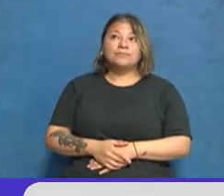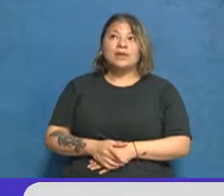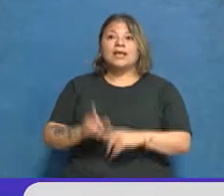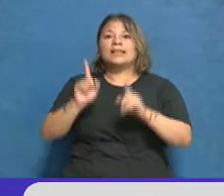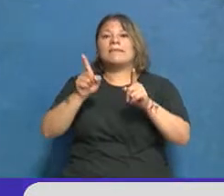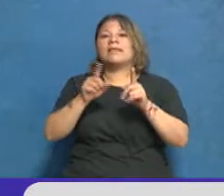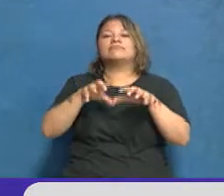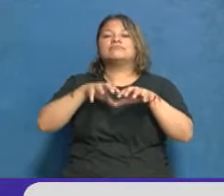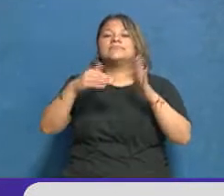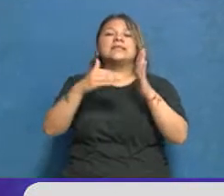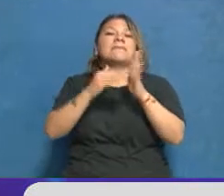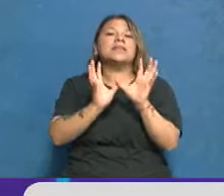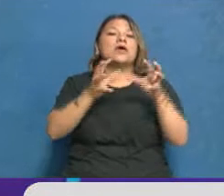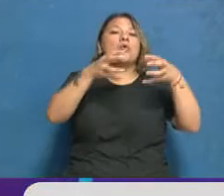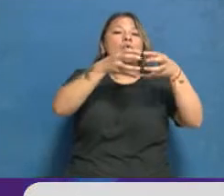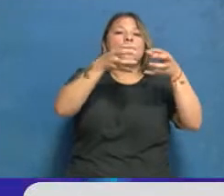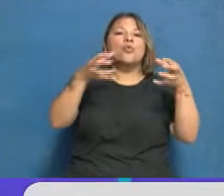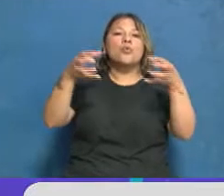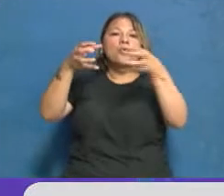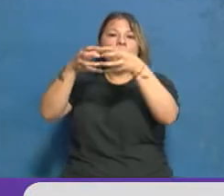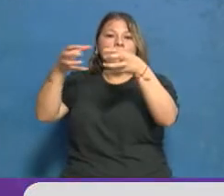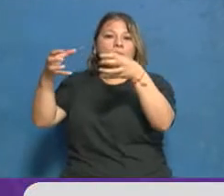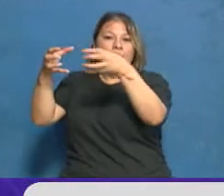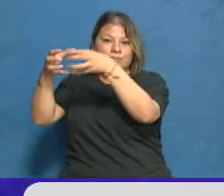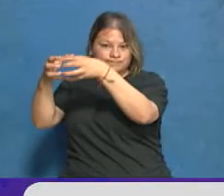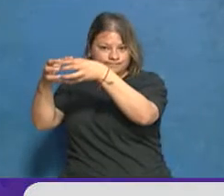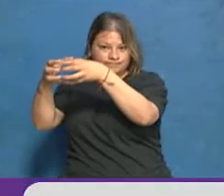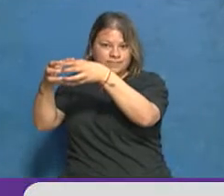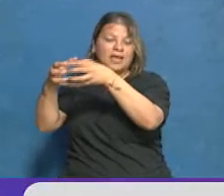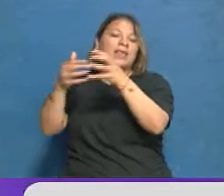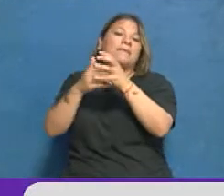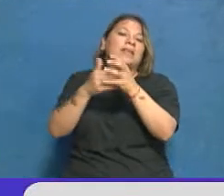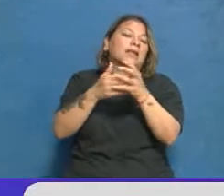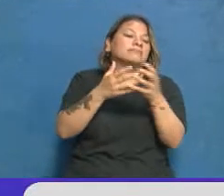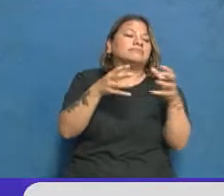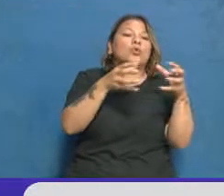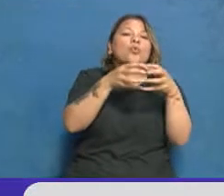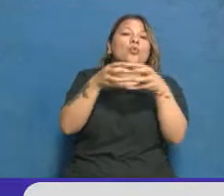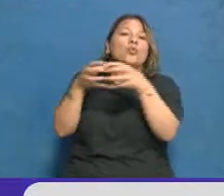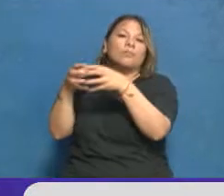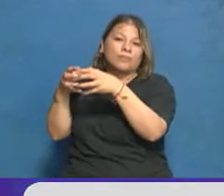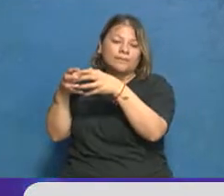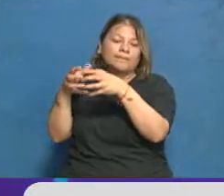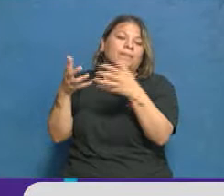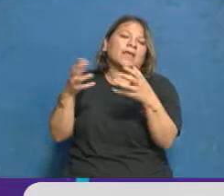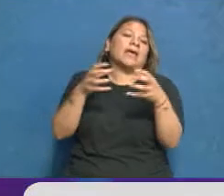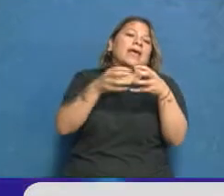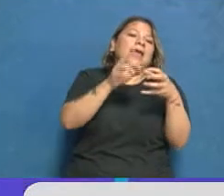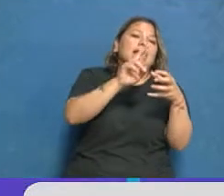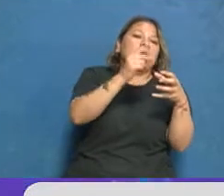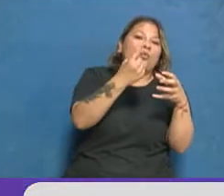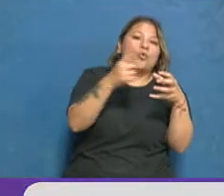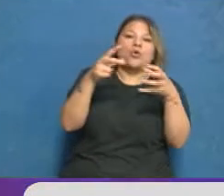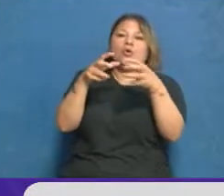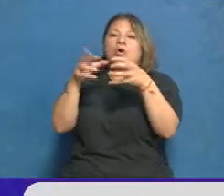usuarios residenciales. Los usuarios residenciales, acuérdense que esto sí está en función de las categorías. Estamos hablando de R1, R2 y